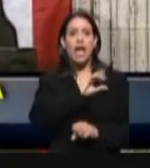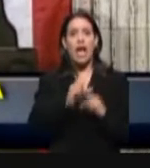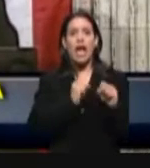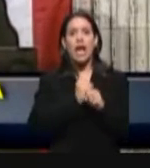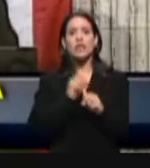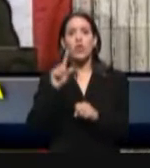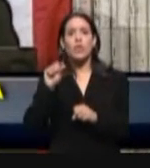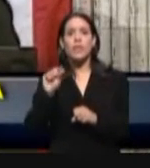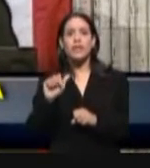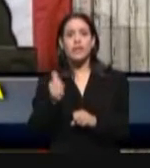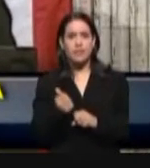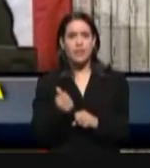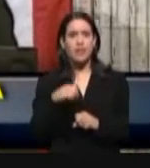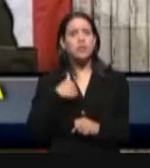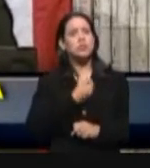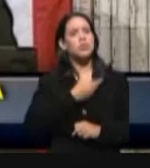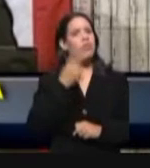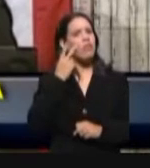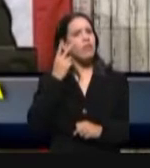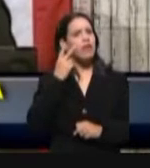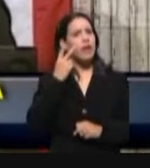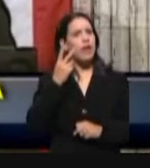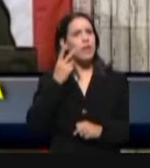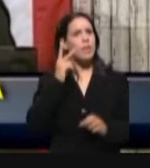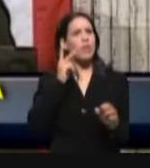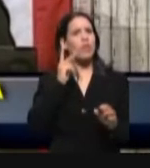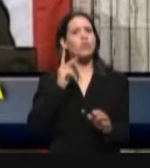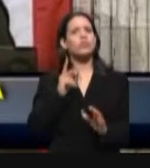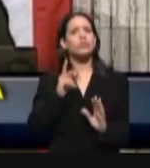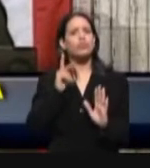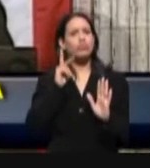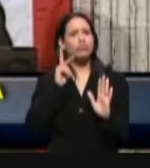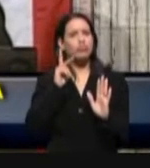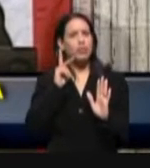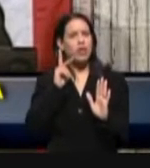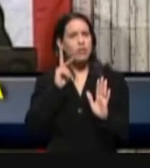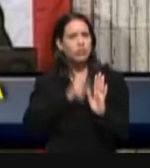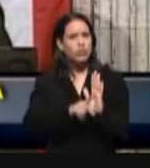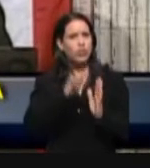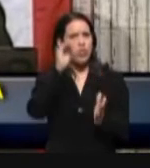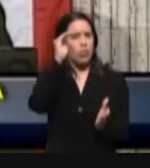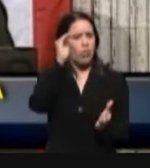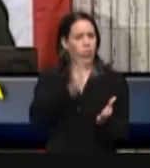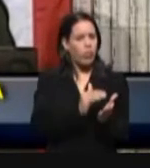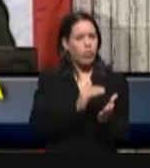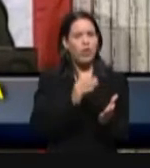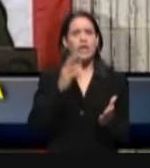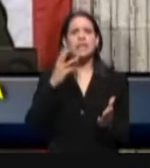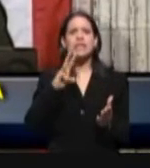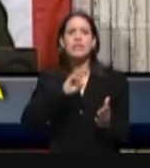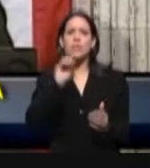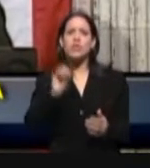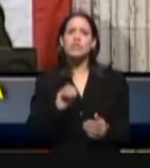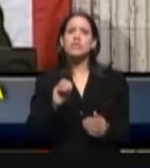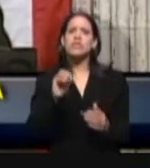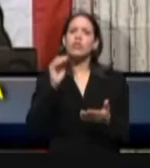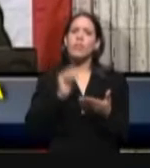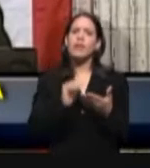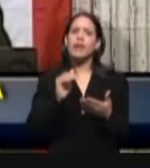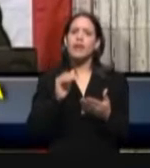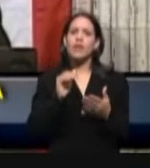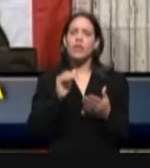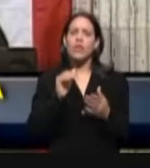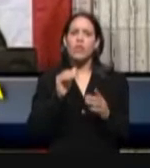2010, hemos visto una disminución en los delitos contra la persona con 16% menos agresiones, 13%